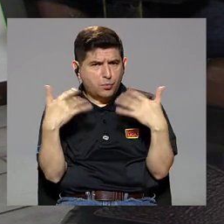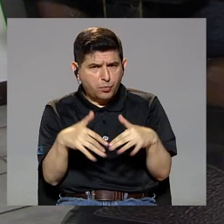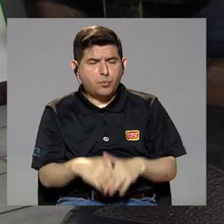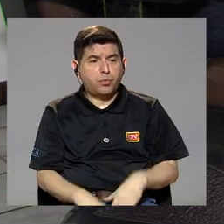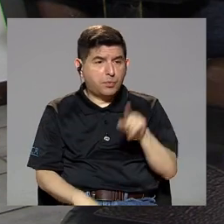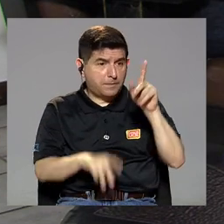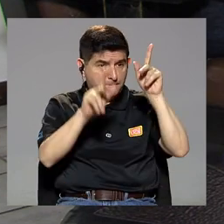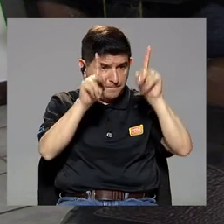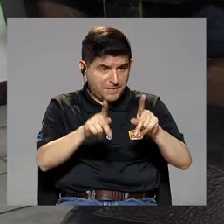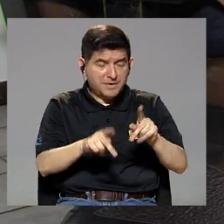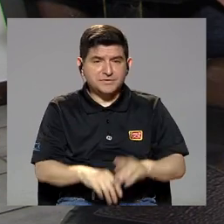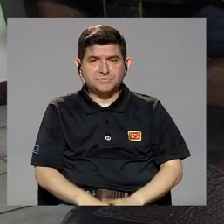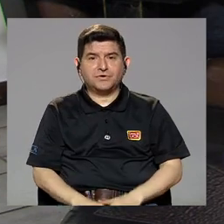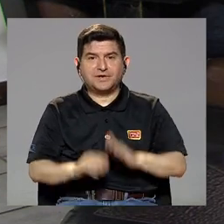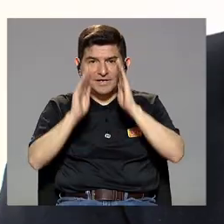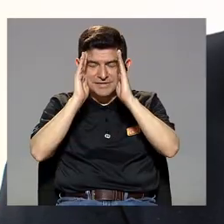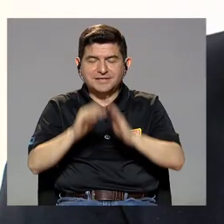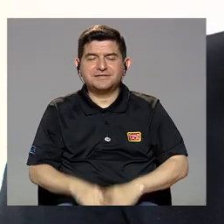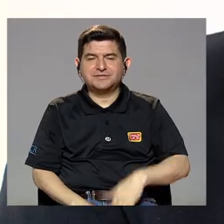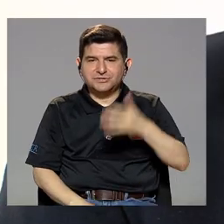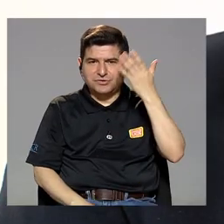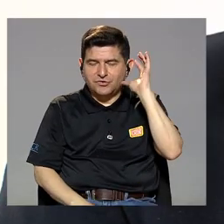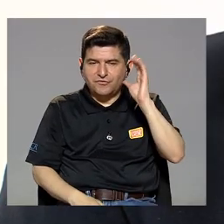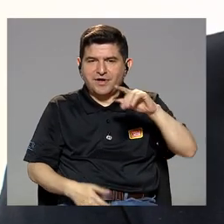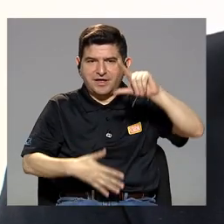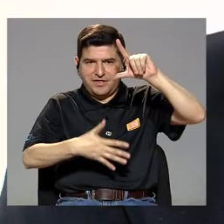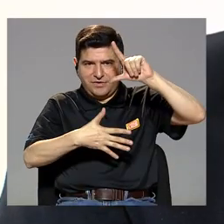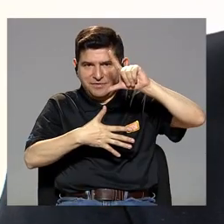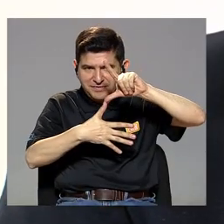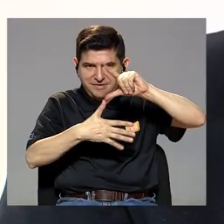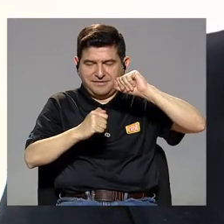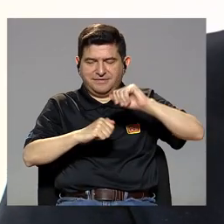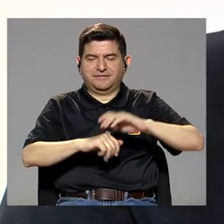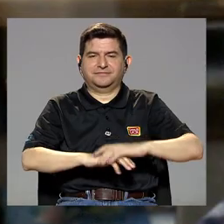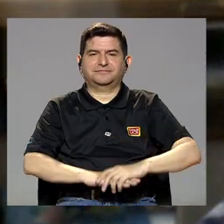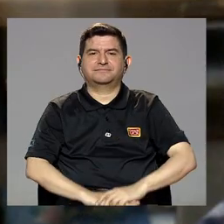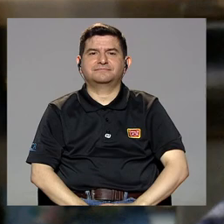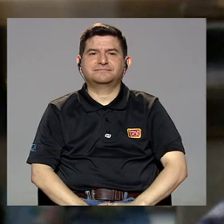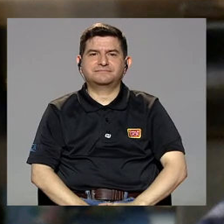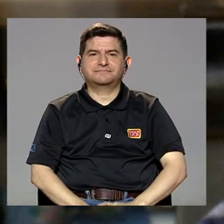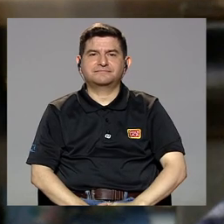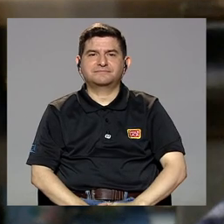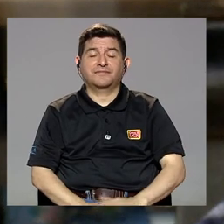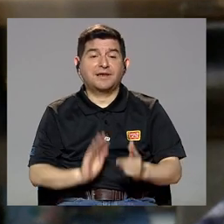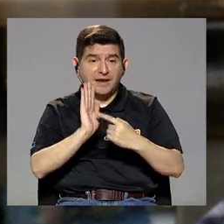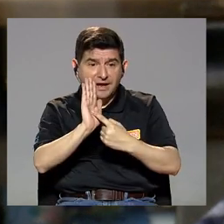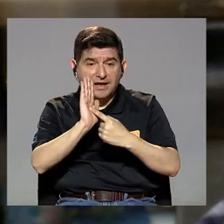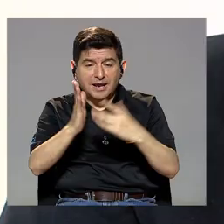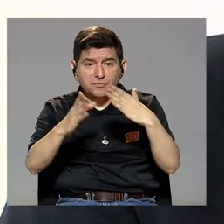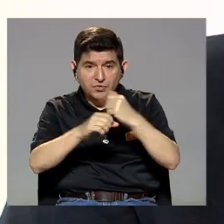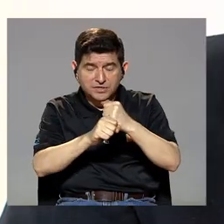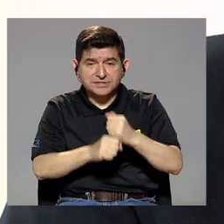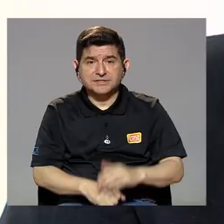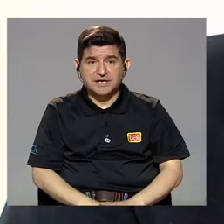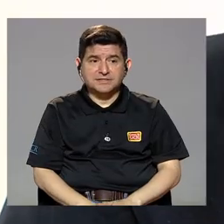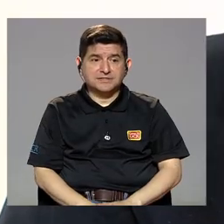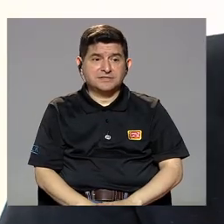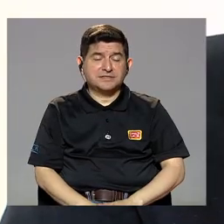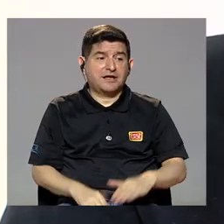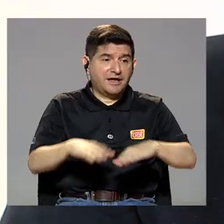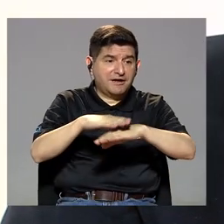gente que le seguía radio américa latina que que las presentaciones se hacían en exteriores